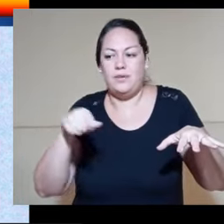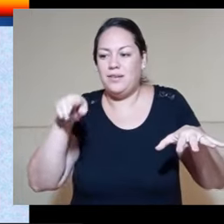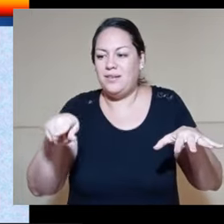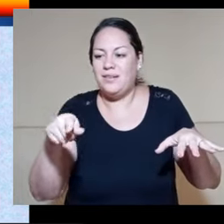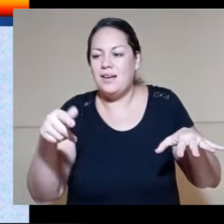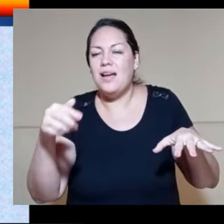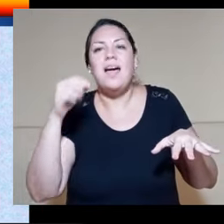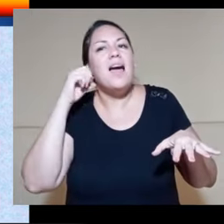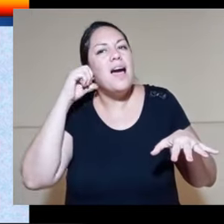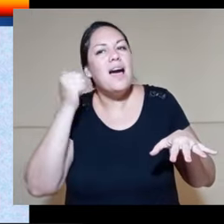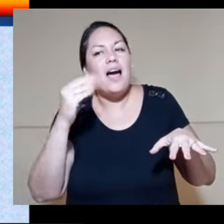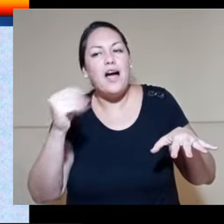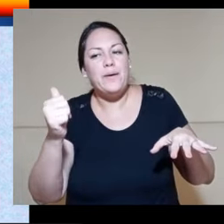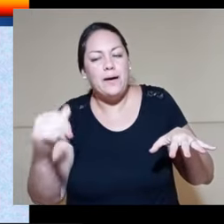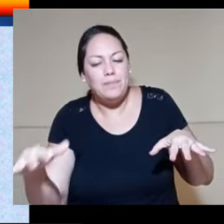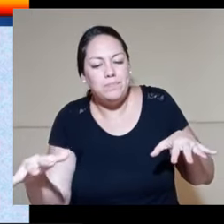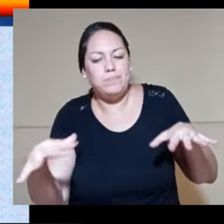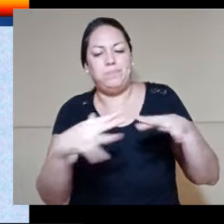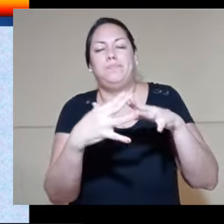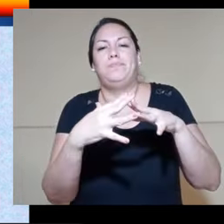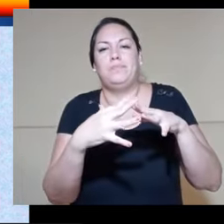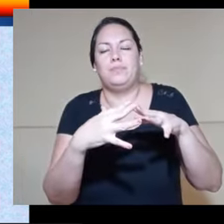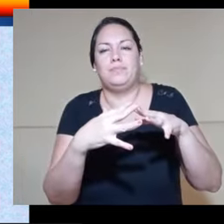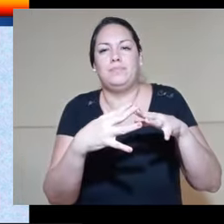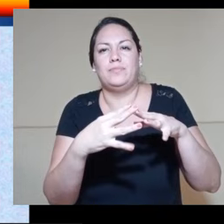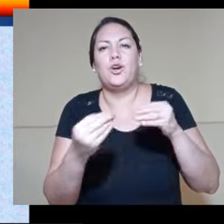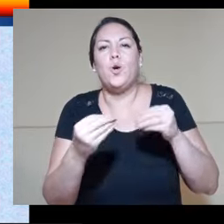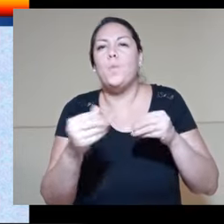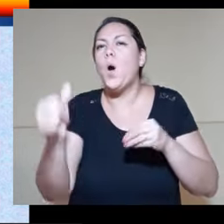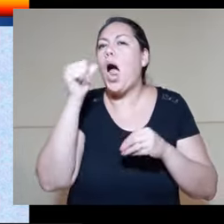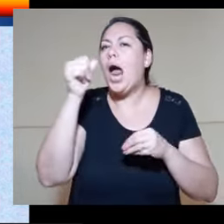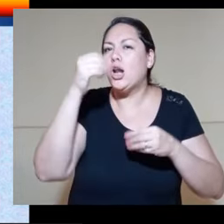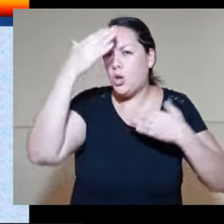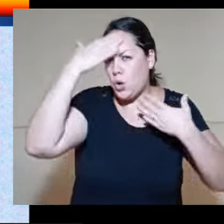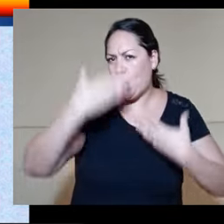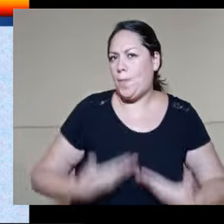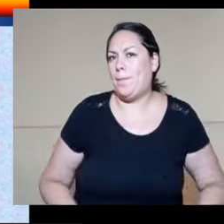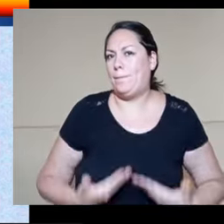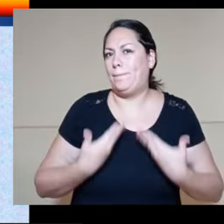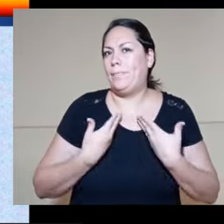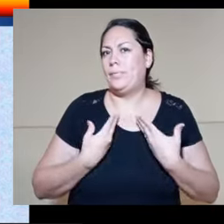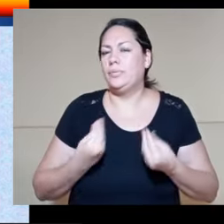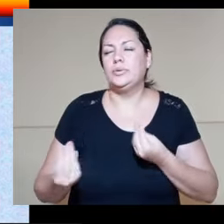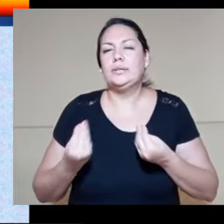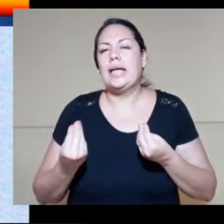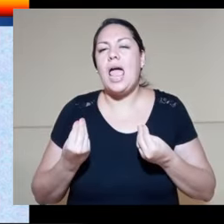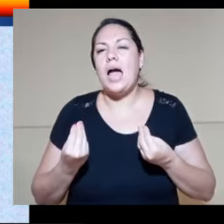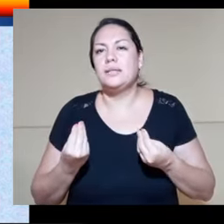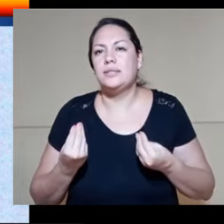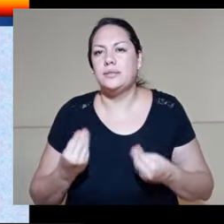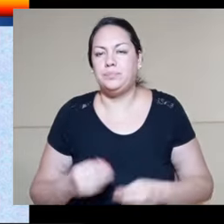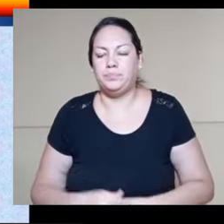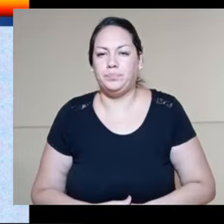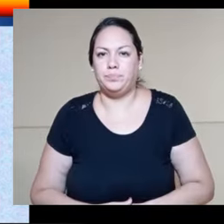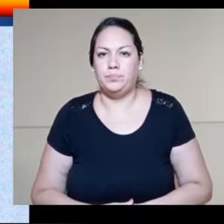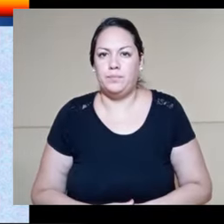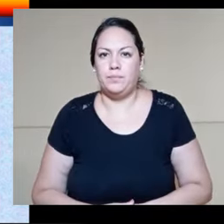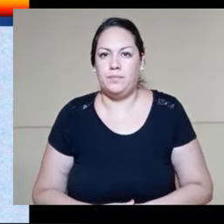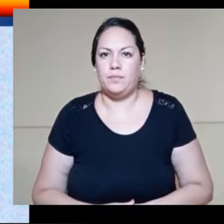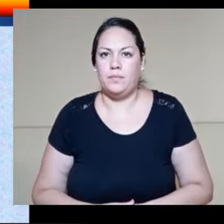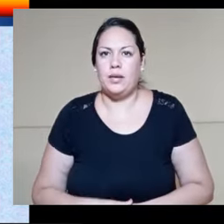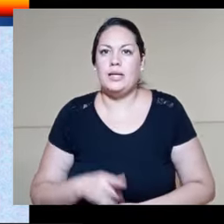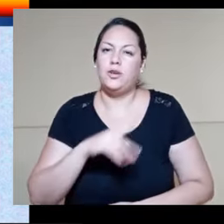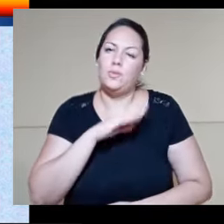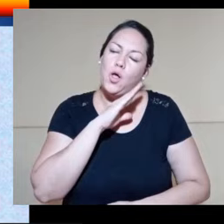neurotransmisor GABA, son las GABAérgicas. Entonces, ¿qué le pasa al individuo? ¿Qué hace el alcohol? El alcohol